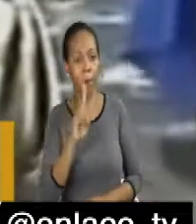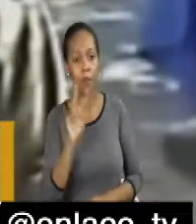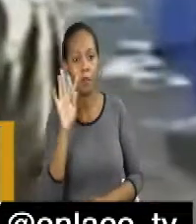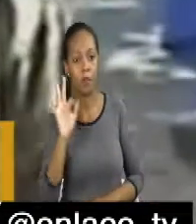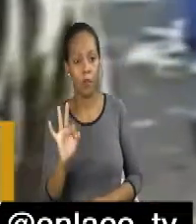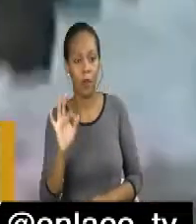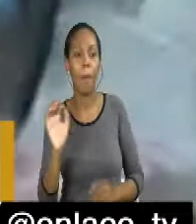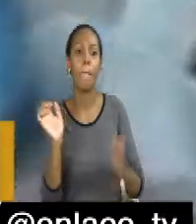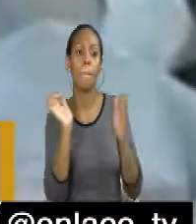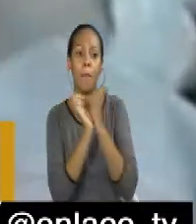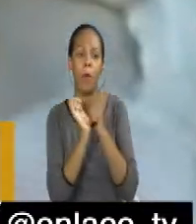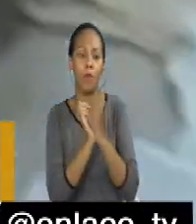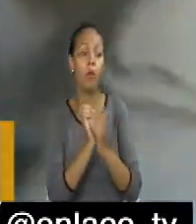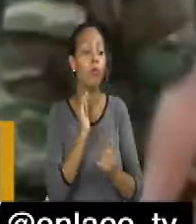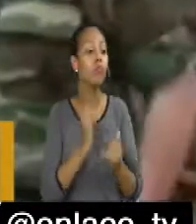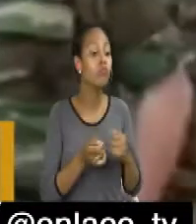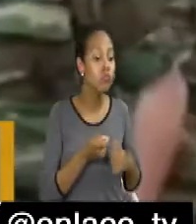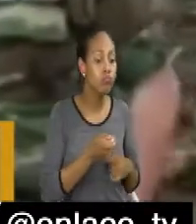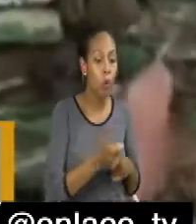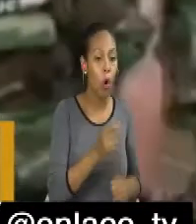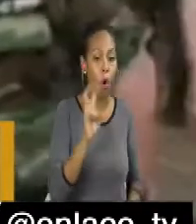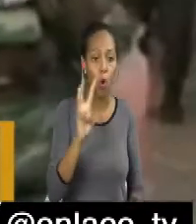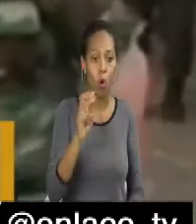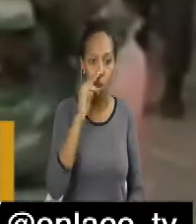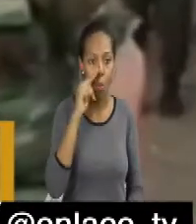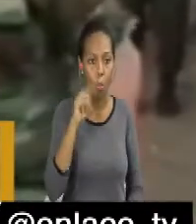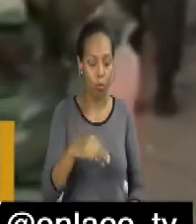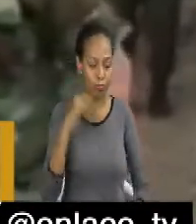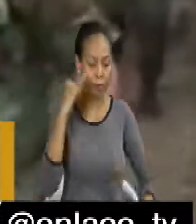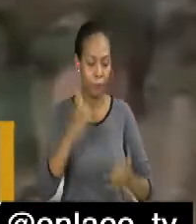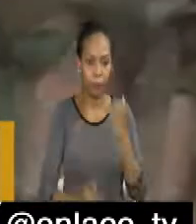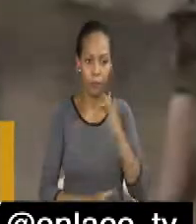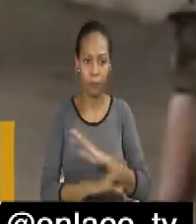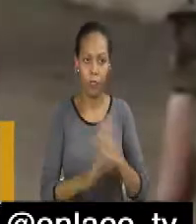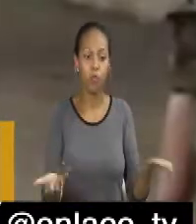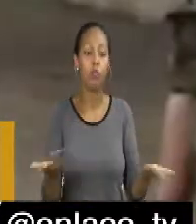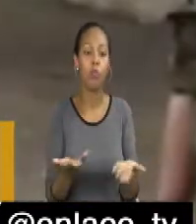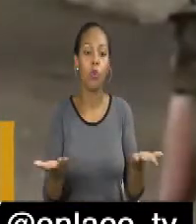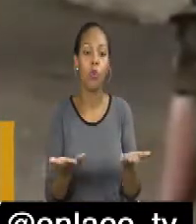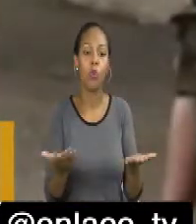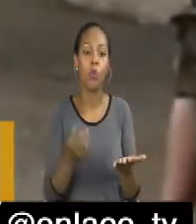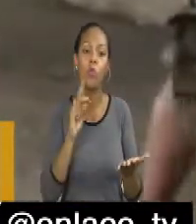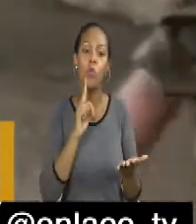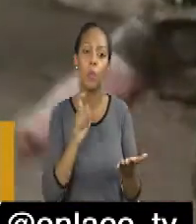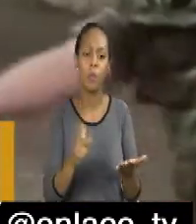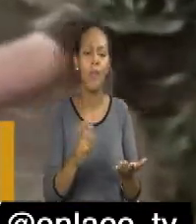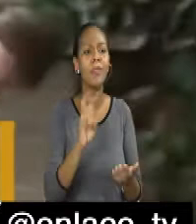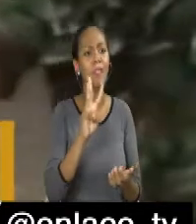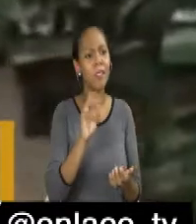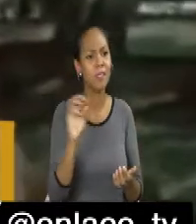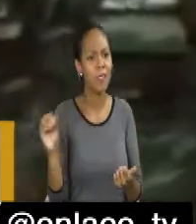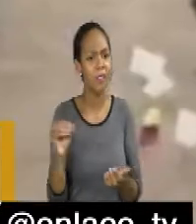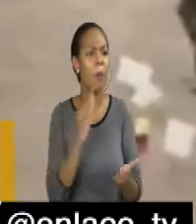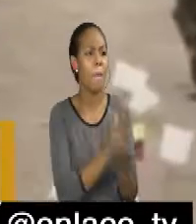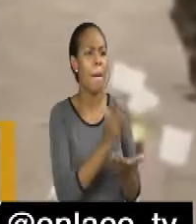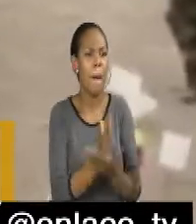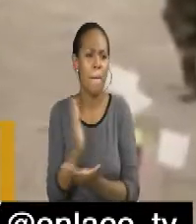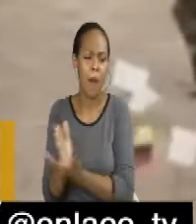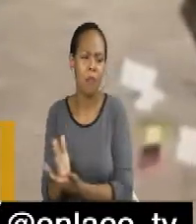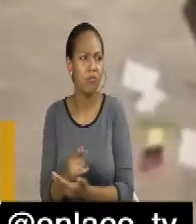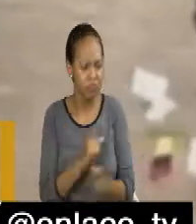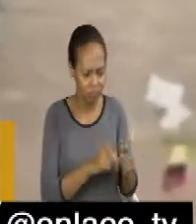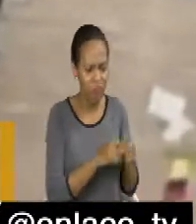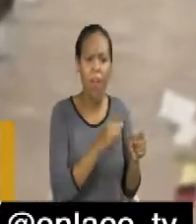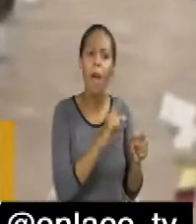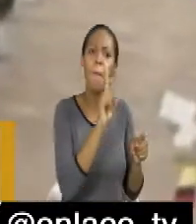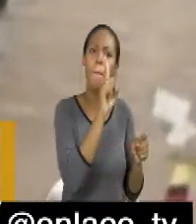el 8 de junio próximo en la ciudad de Bucaramanga. Son alrededor de 300 hechos cometidos entre los años